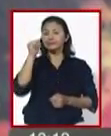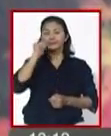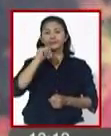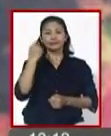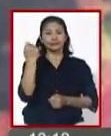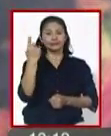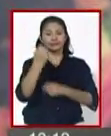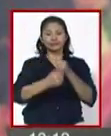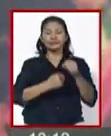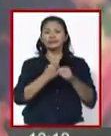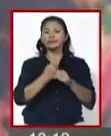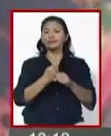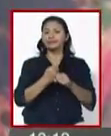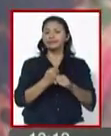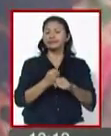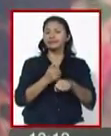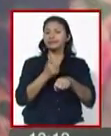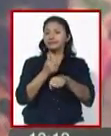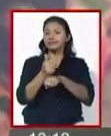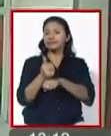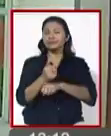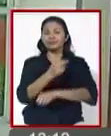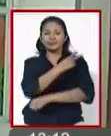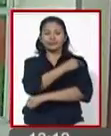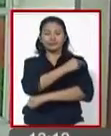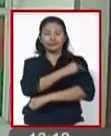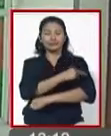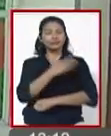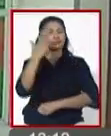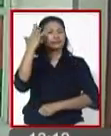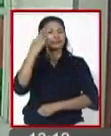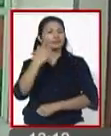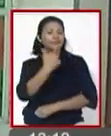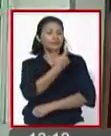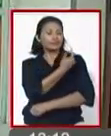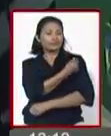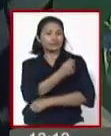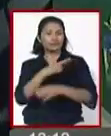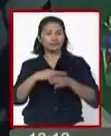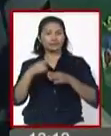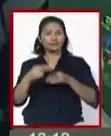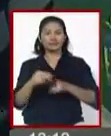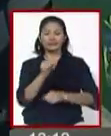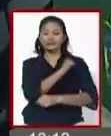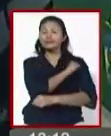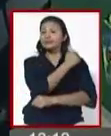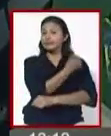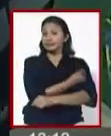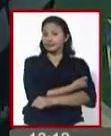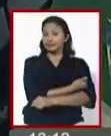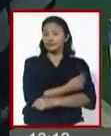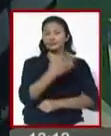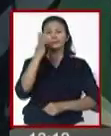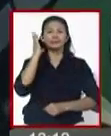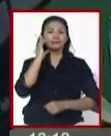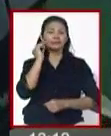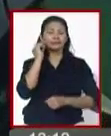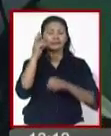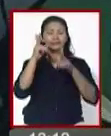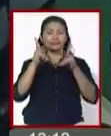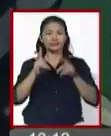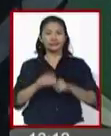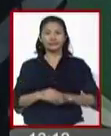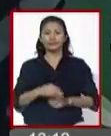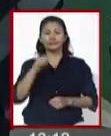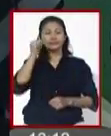de 11 años esté internada a consecuencia de la reacción de la dosis del virus del papiloma humano. Las autoridades y los expertos